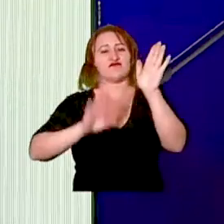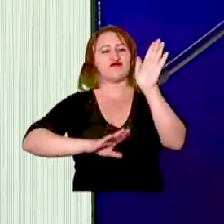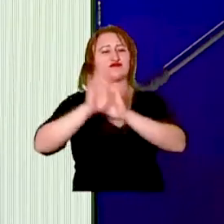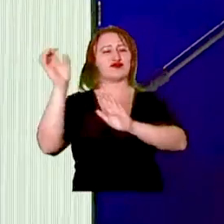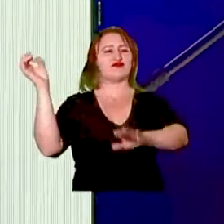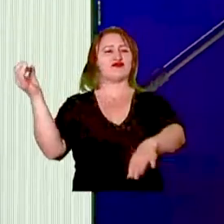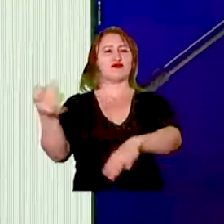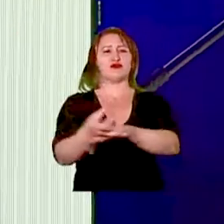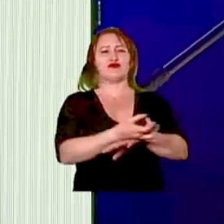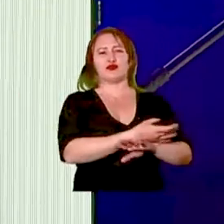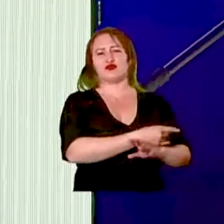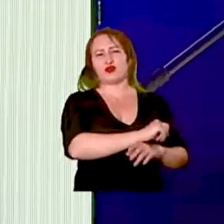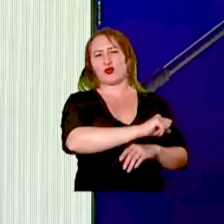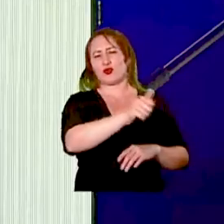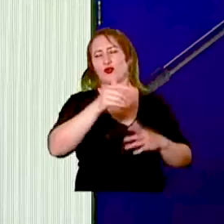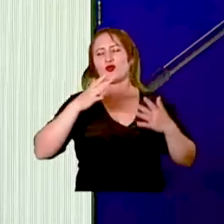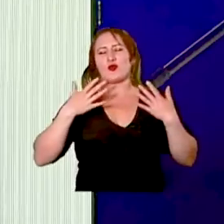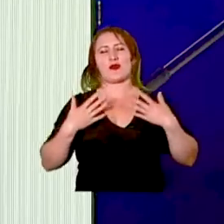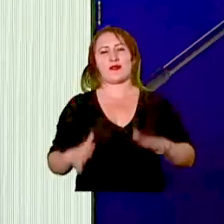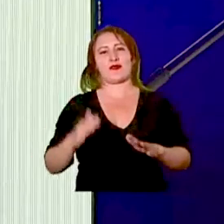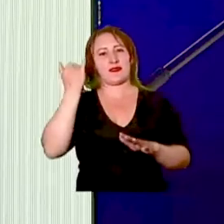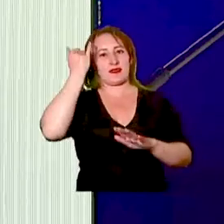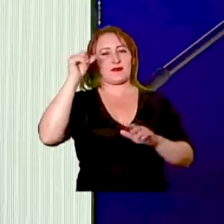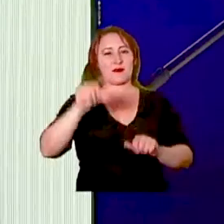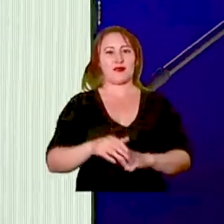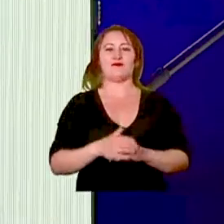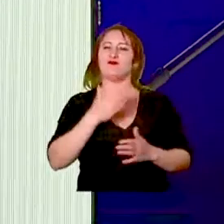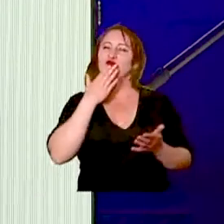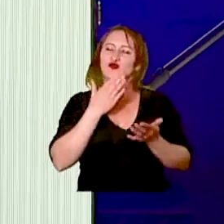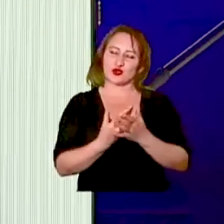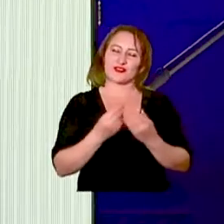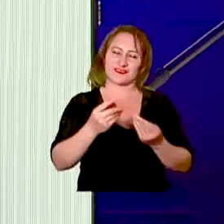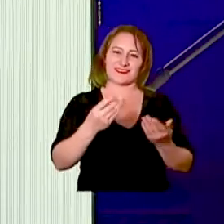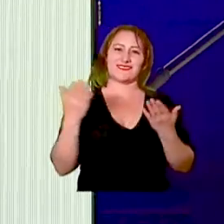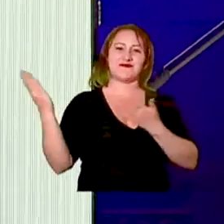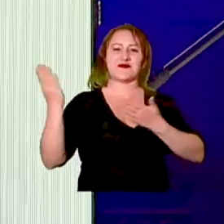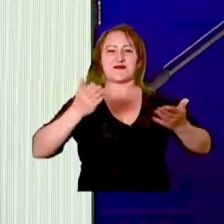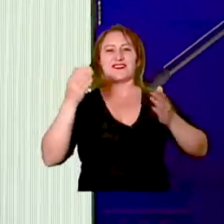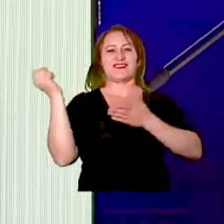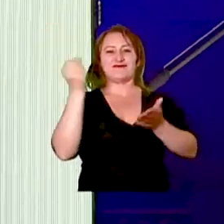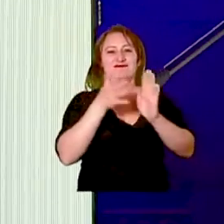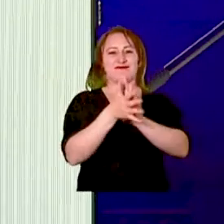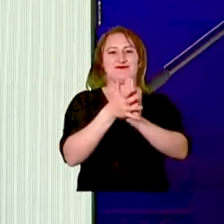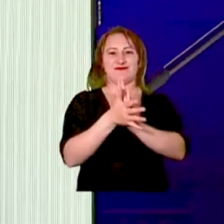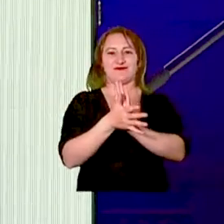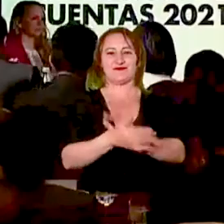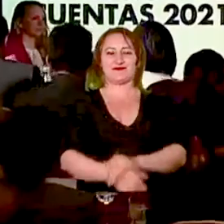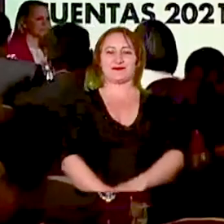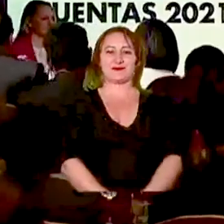por encima de cualquier otra mala idea. Muchas gracias y bienvenidos a esta rendición de cuentas.